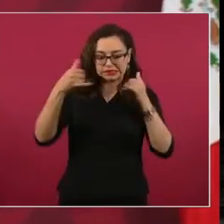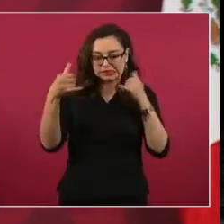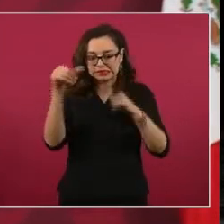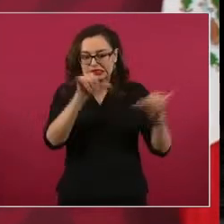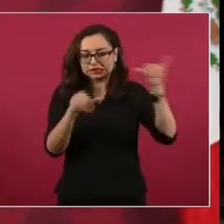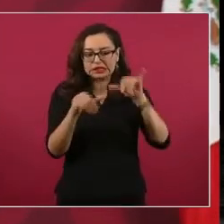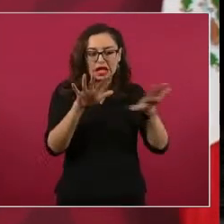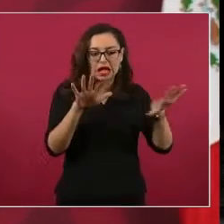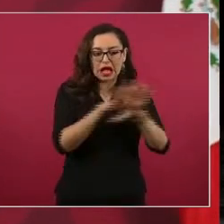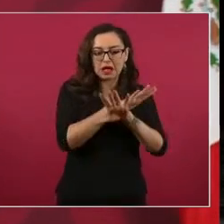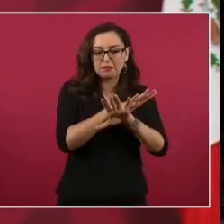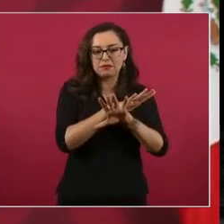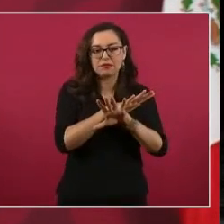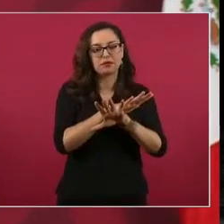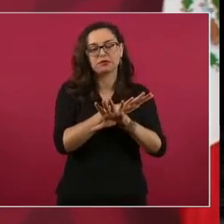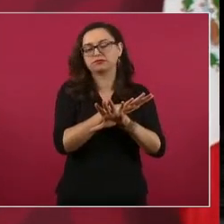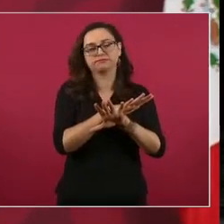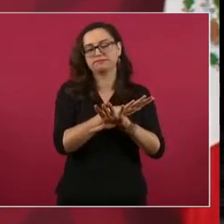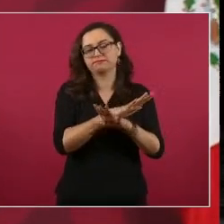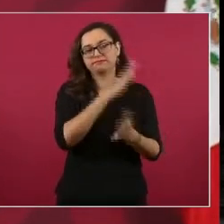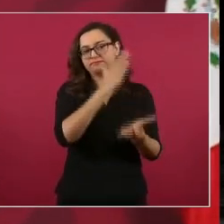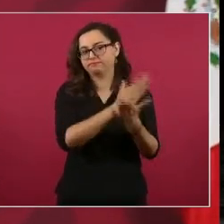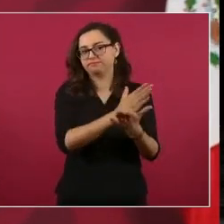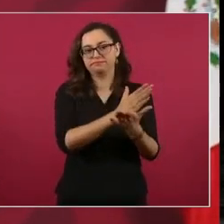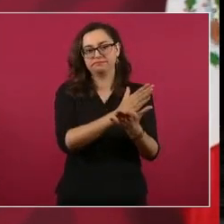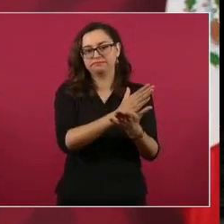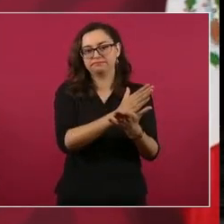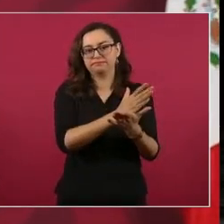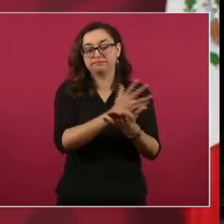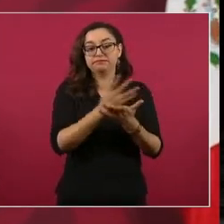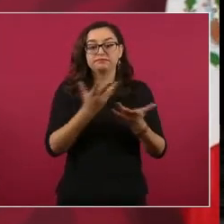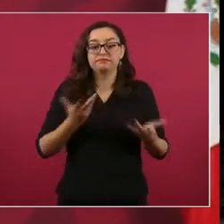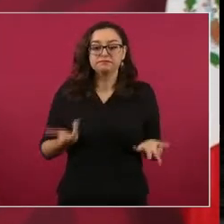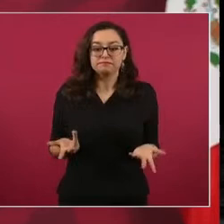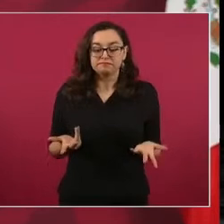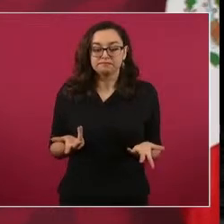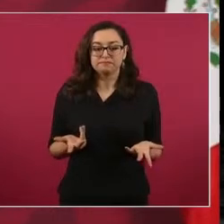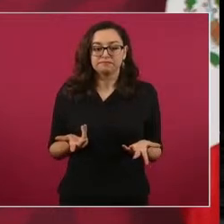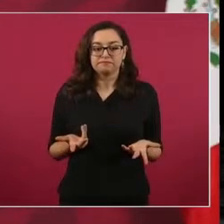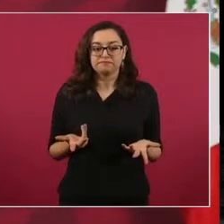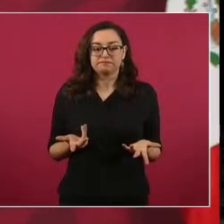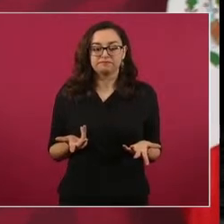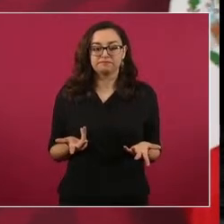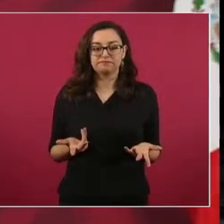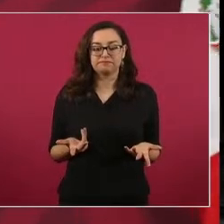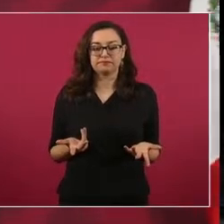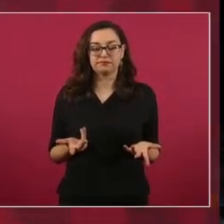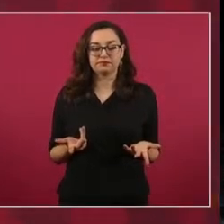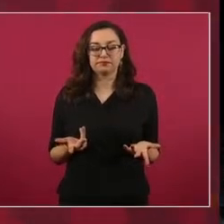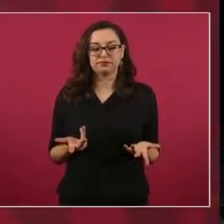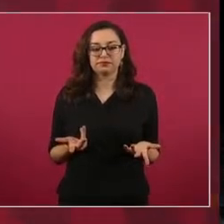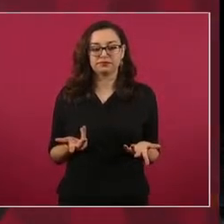no era bueno el ejemplo es decir cómo